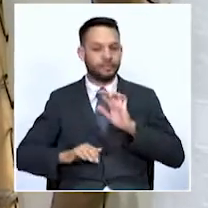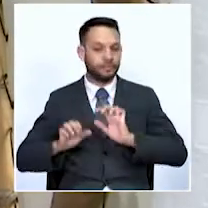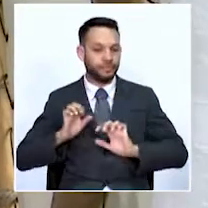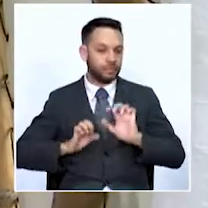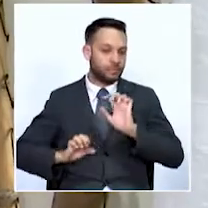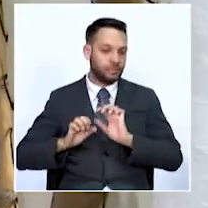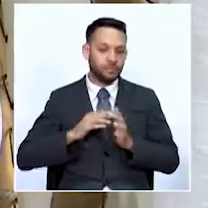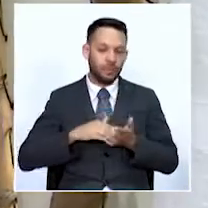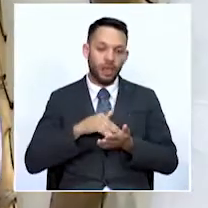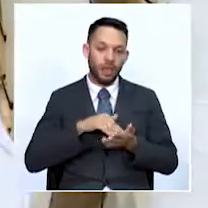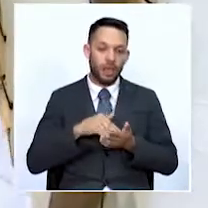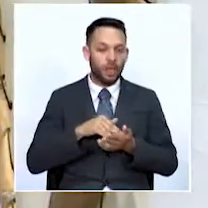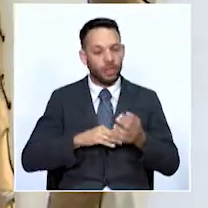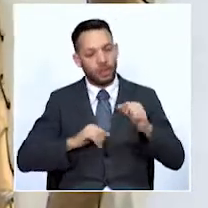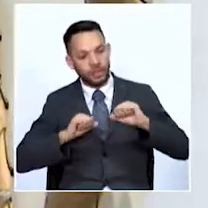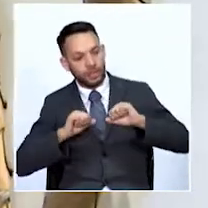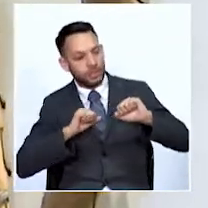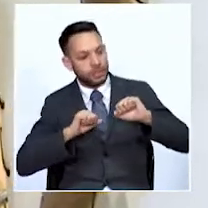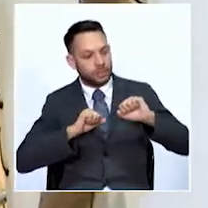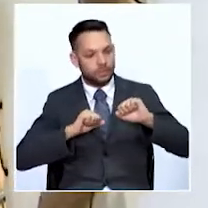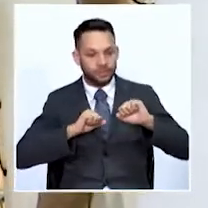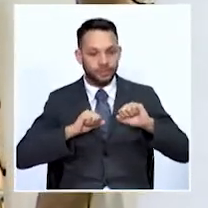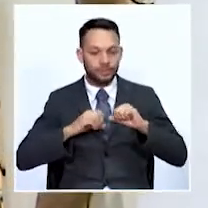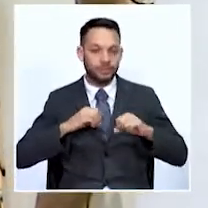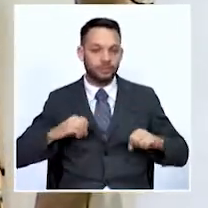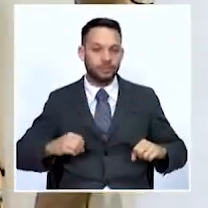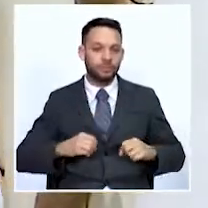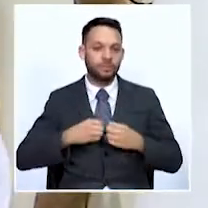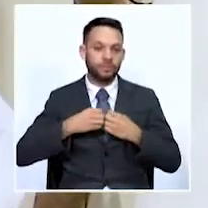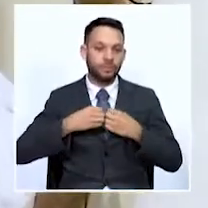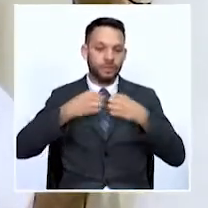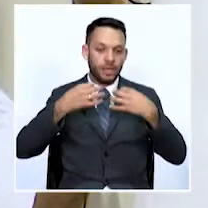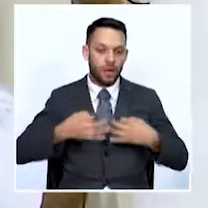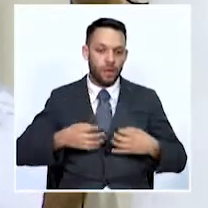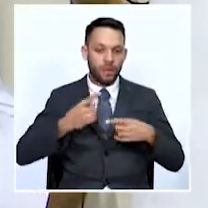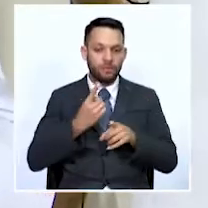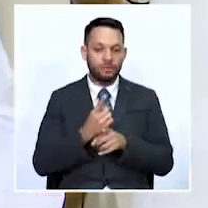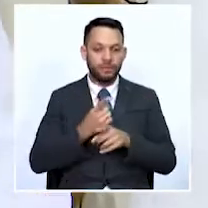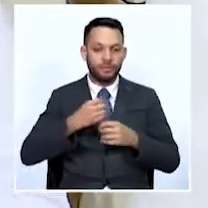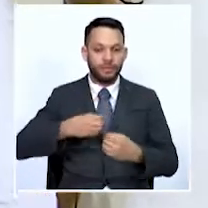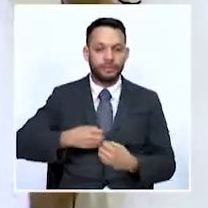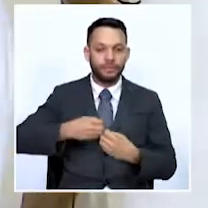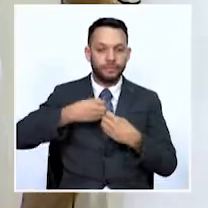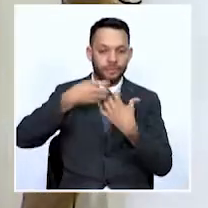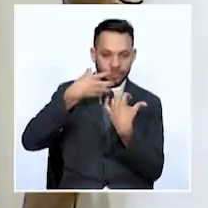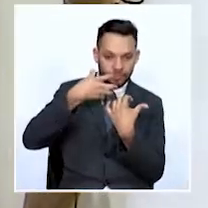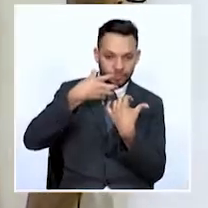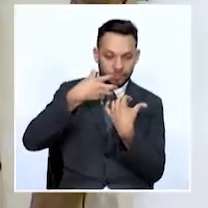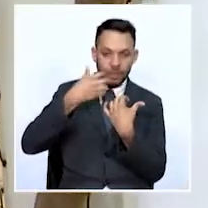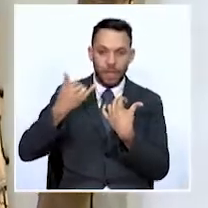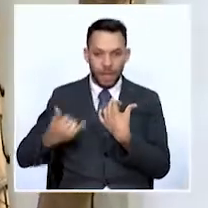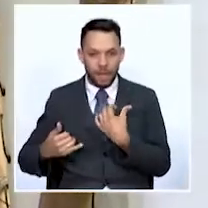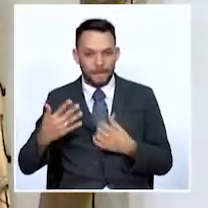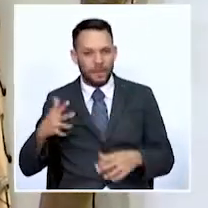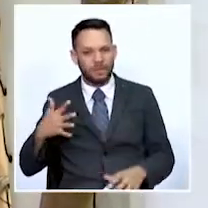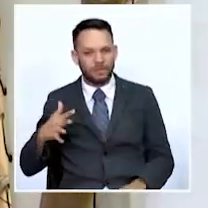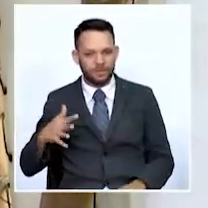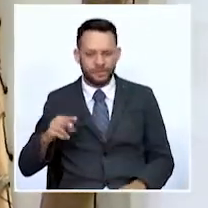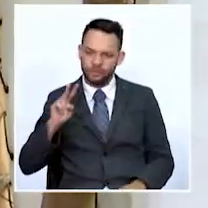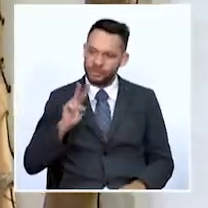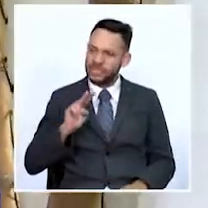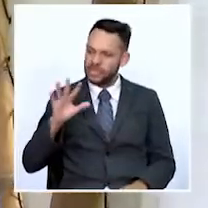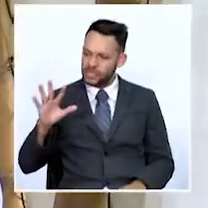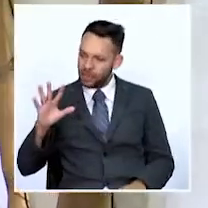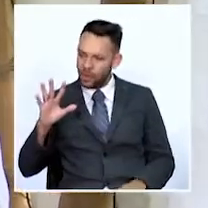¿qué hace? Se activa y desencadena la artritis. Una de las causas. Pero como ella fue alrededor de los 20 y